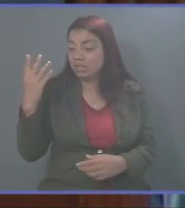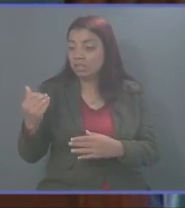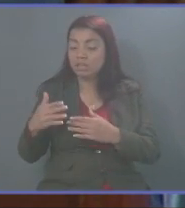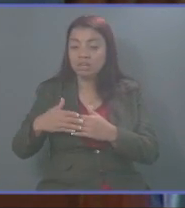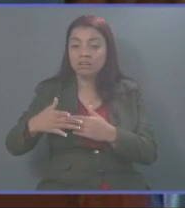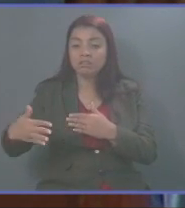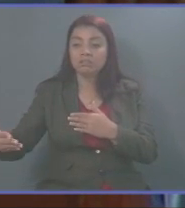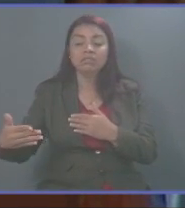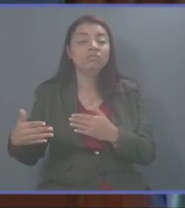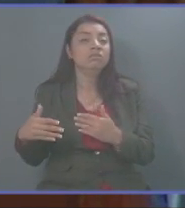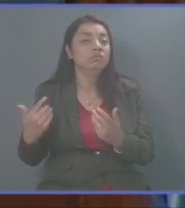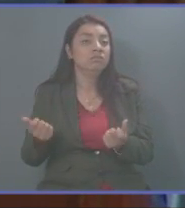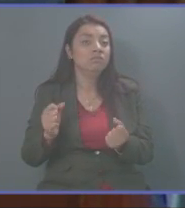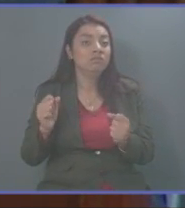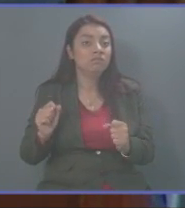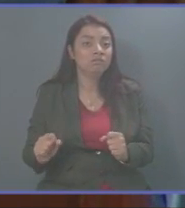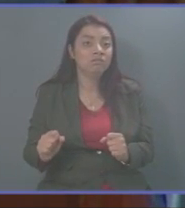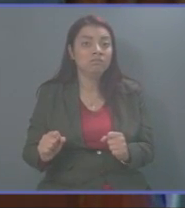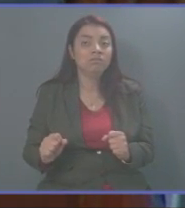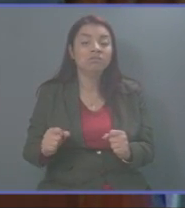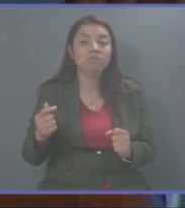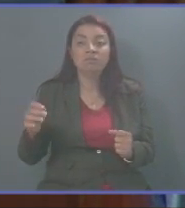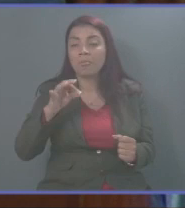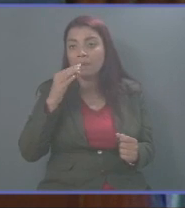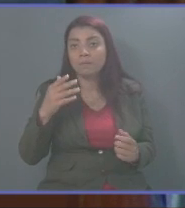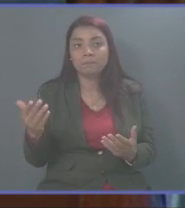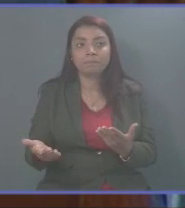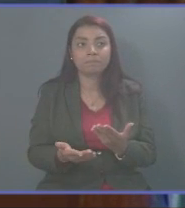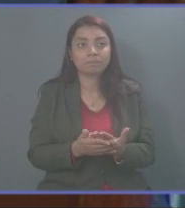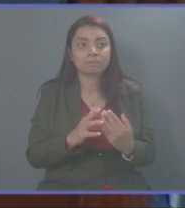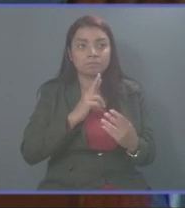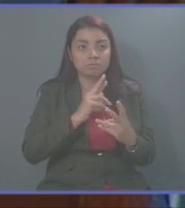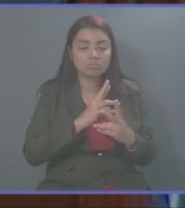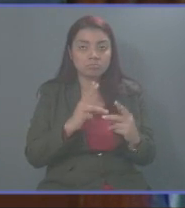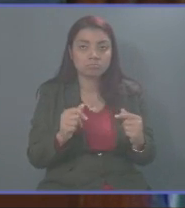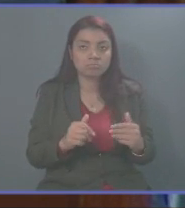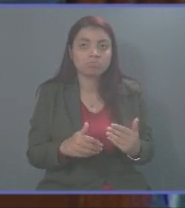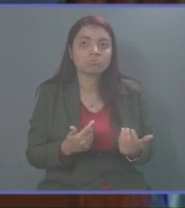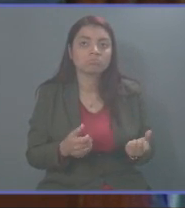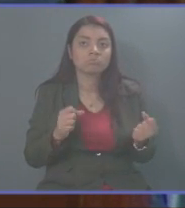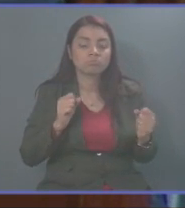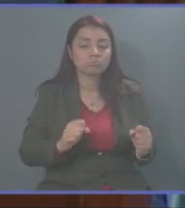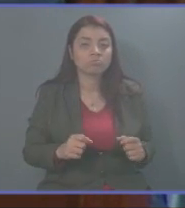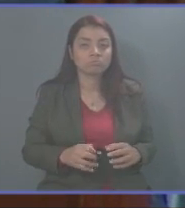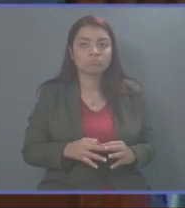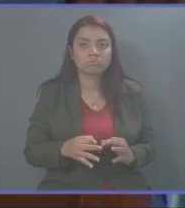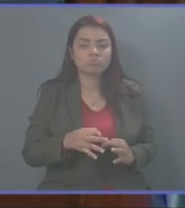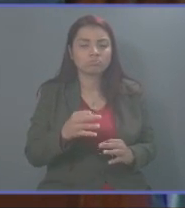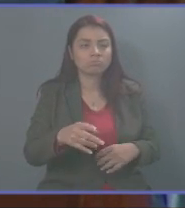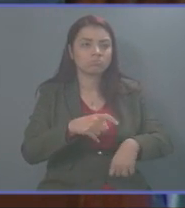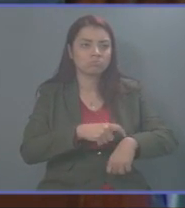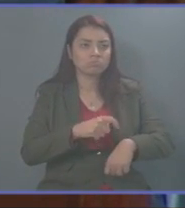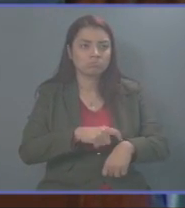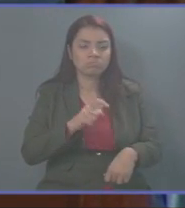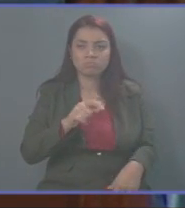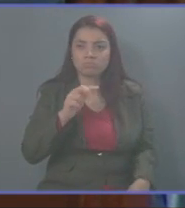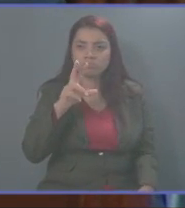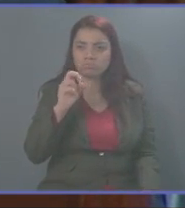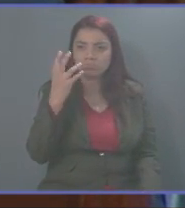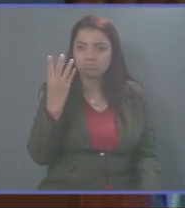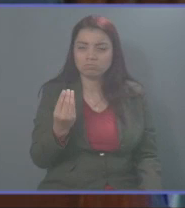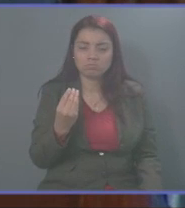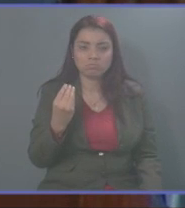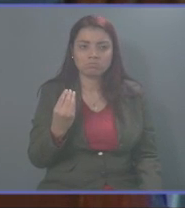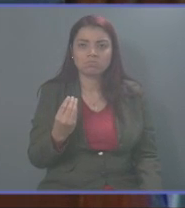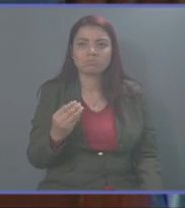del día siguiente de recibida la solicitud para resolver y podrá prorrogar ese plazo por 30 días hábiles